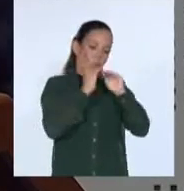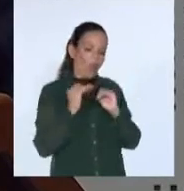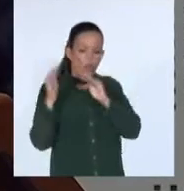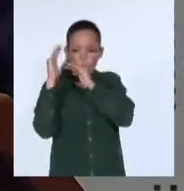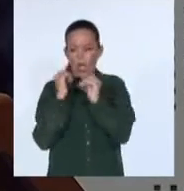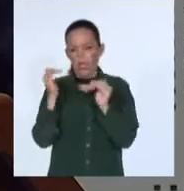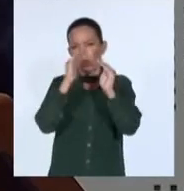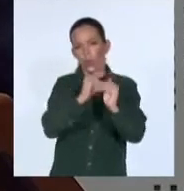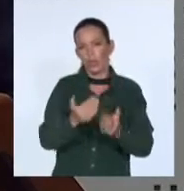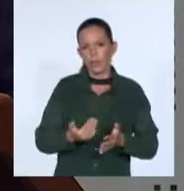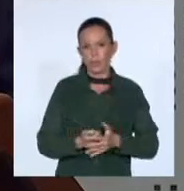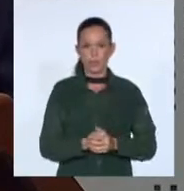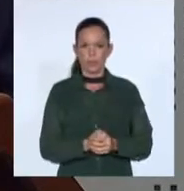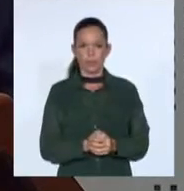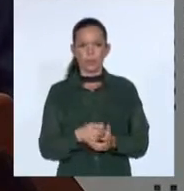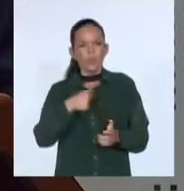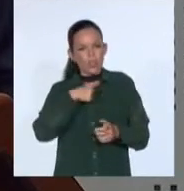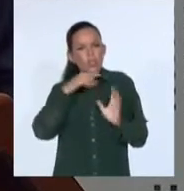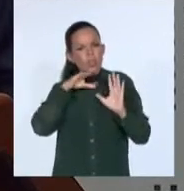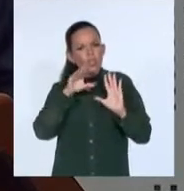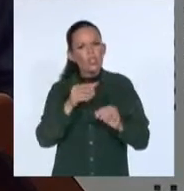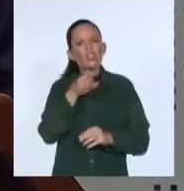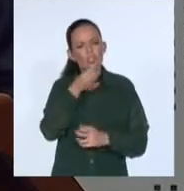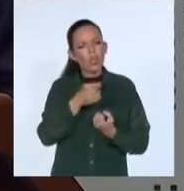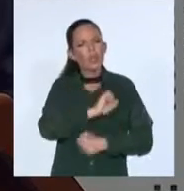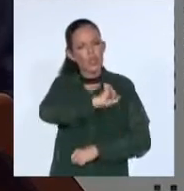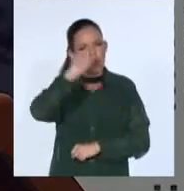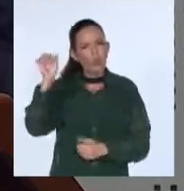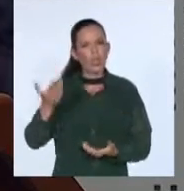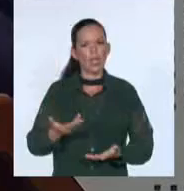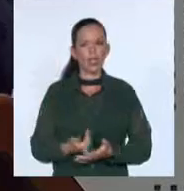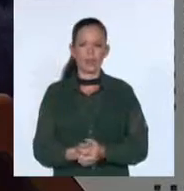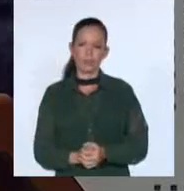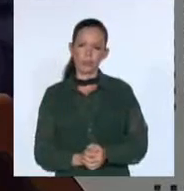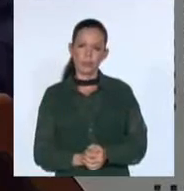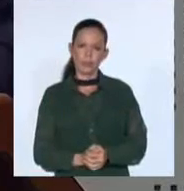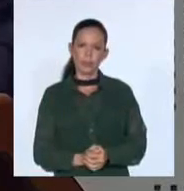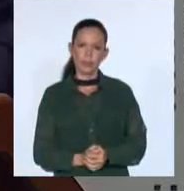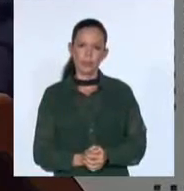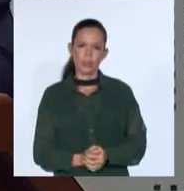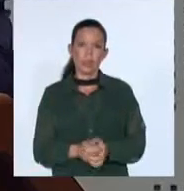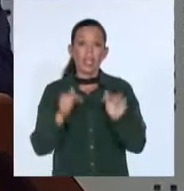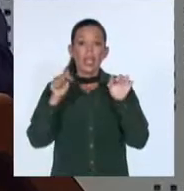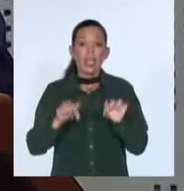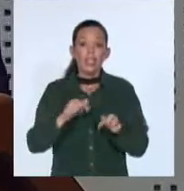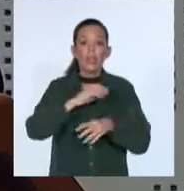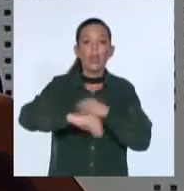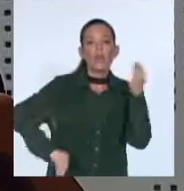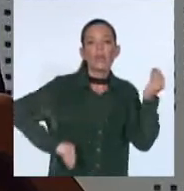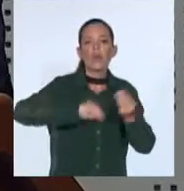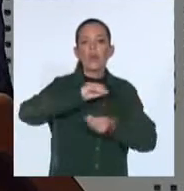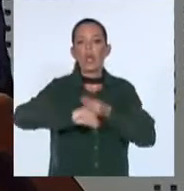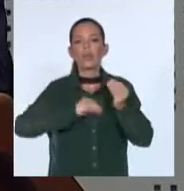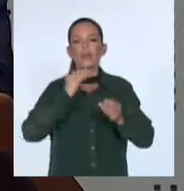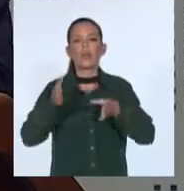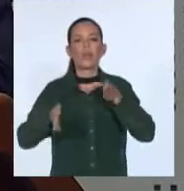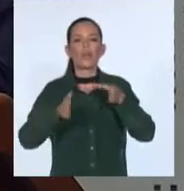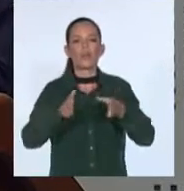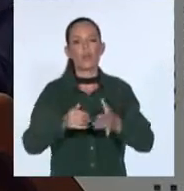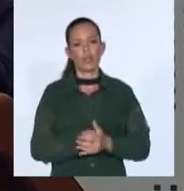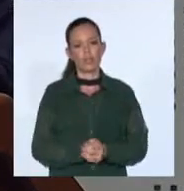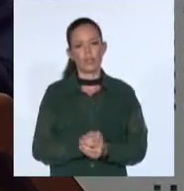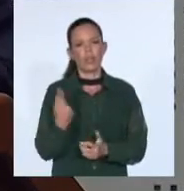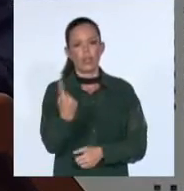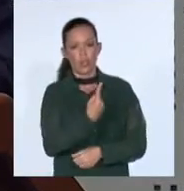Yo creo que todo lo que estoy diciendo podemos hacerlo. Y creo que como este es un cambio de época, tenemos que hacernos dueños de